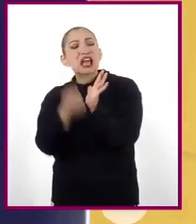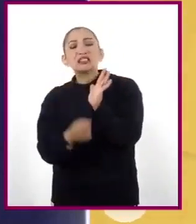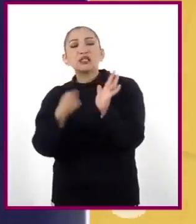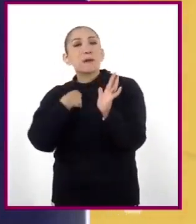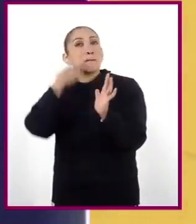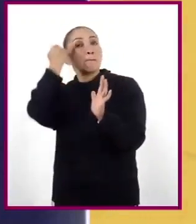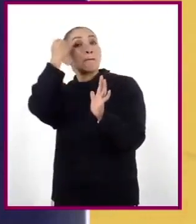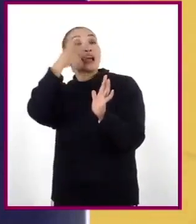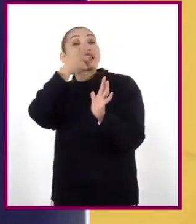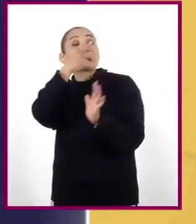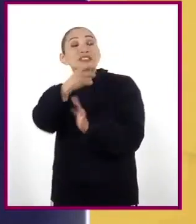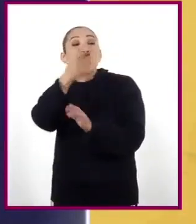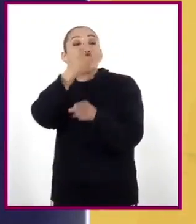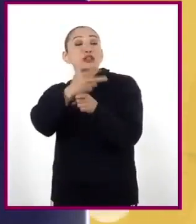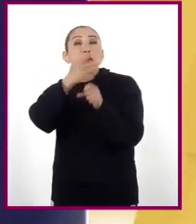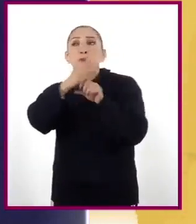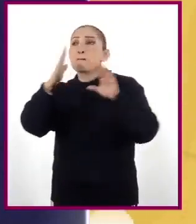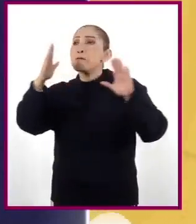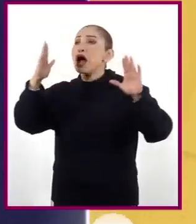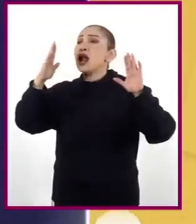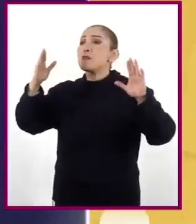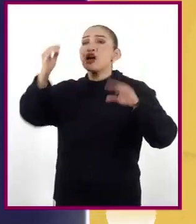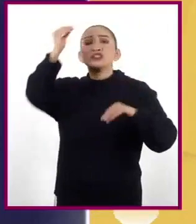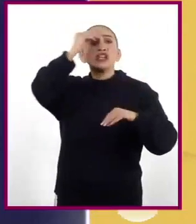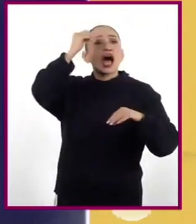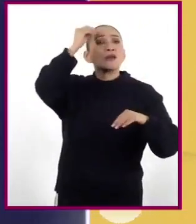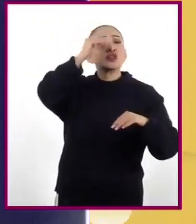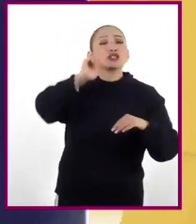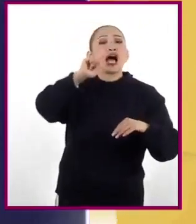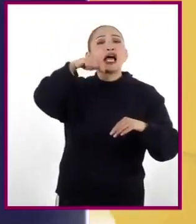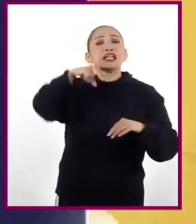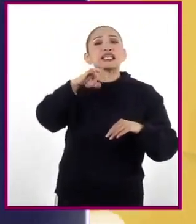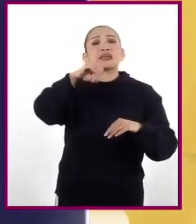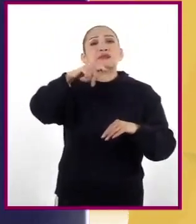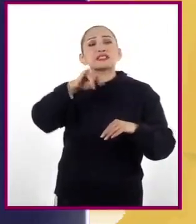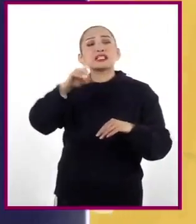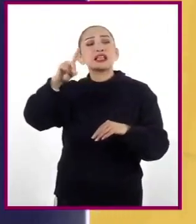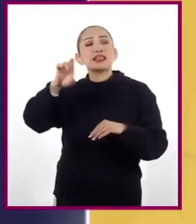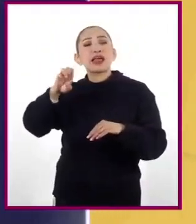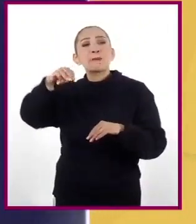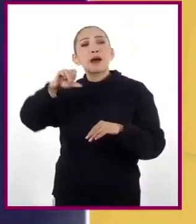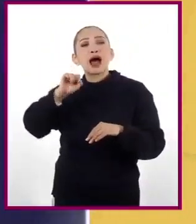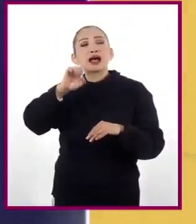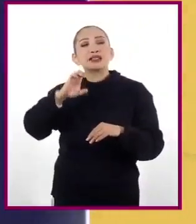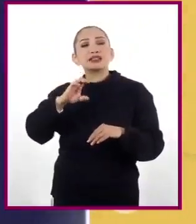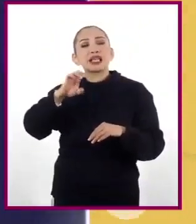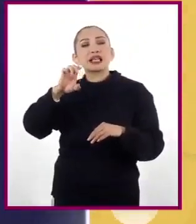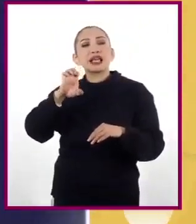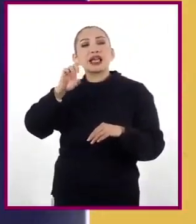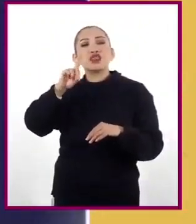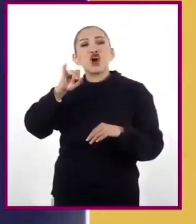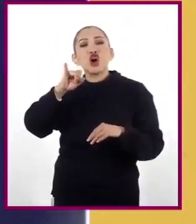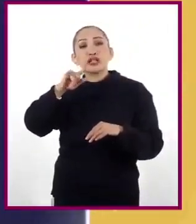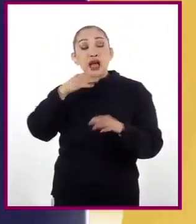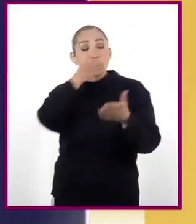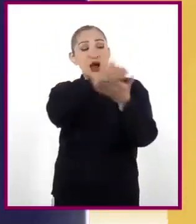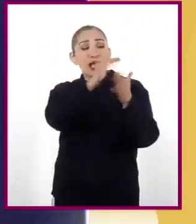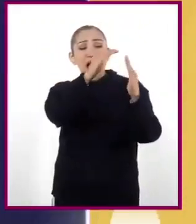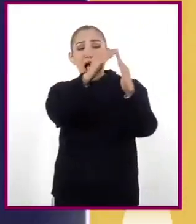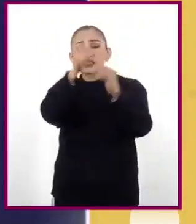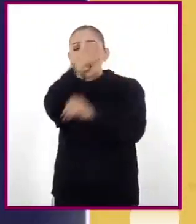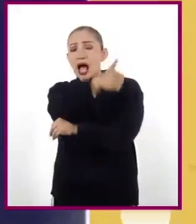él mismo llamaba la octava maravilla de los sabios alquimistas de Macedonia. Fue de casa en